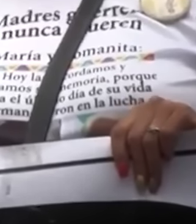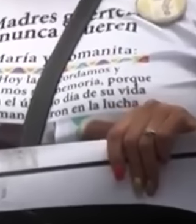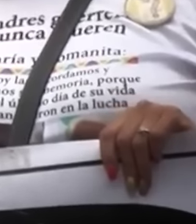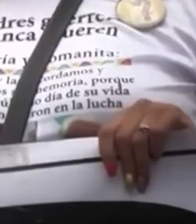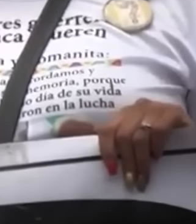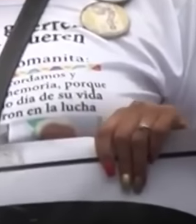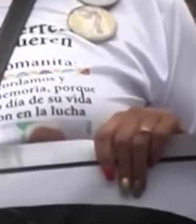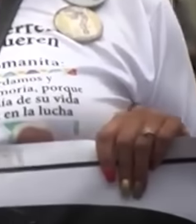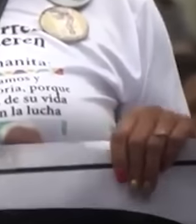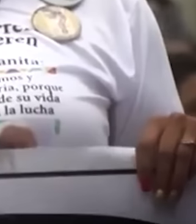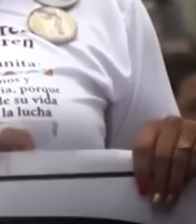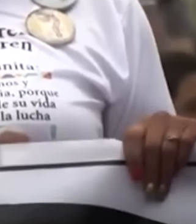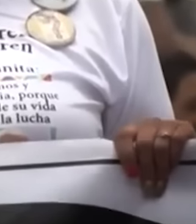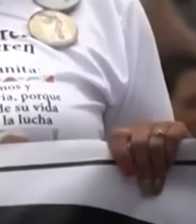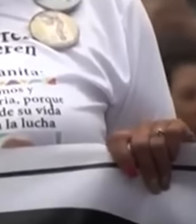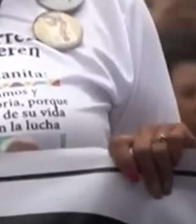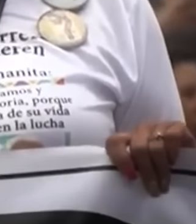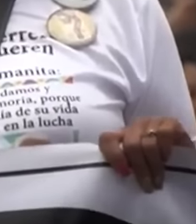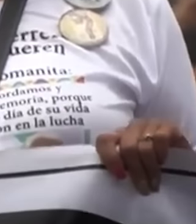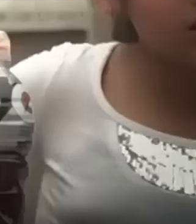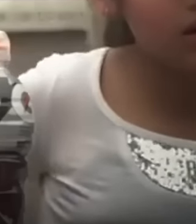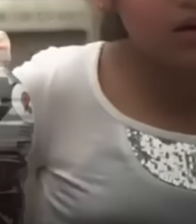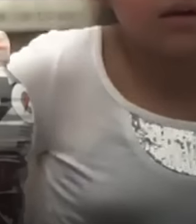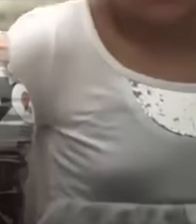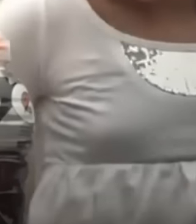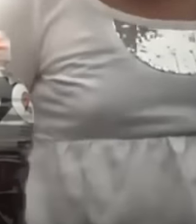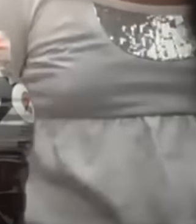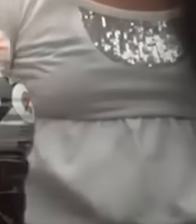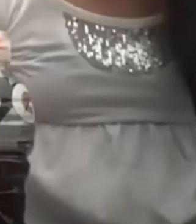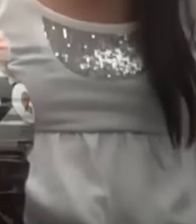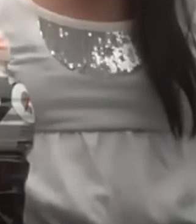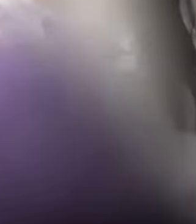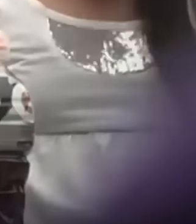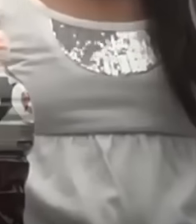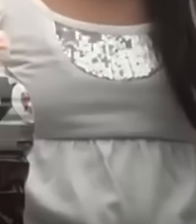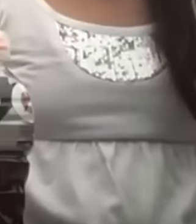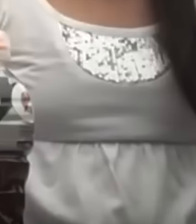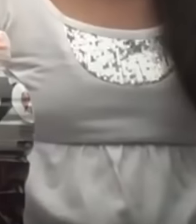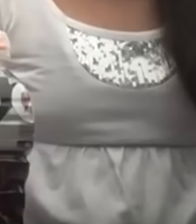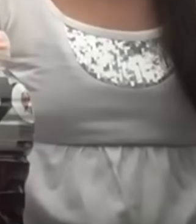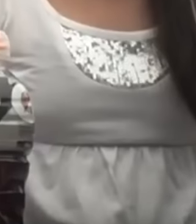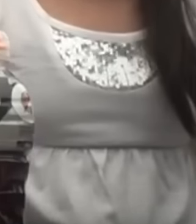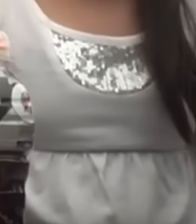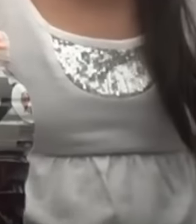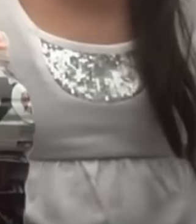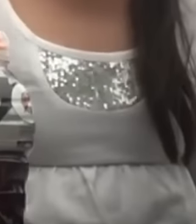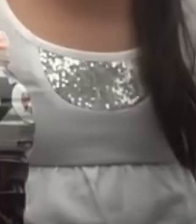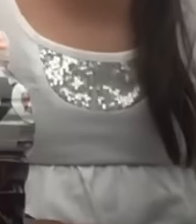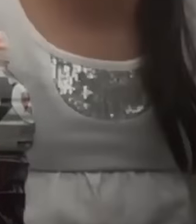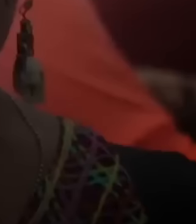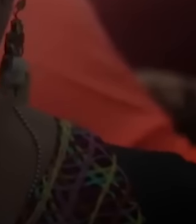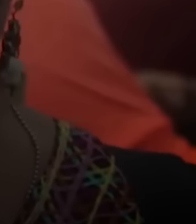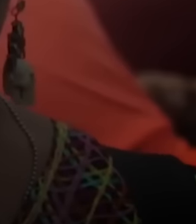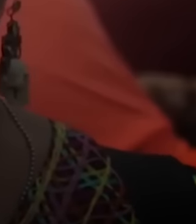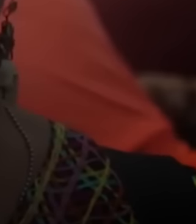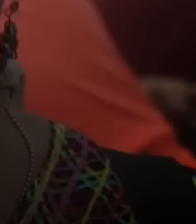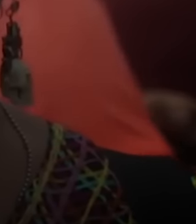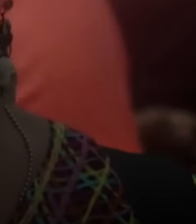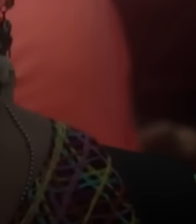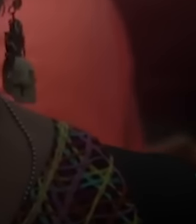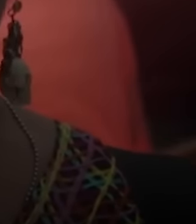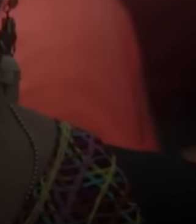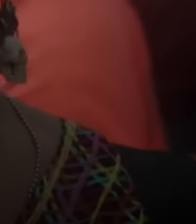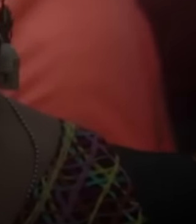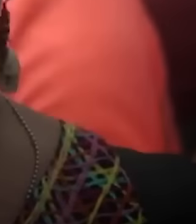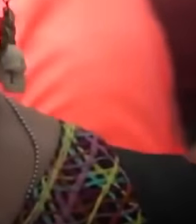nacional de feminicidios y desapariciones de mujeres, además de que modificaron el sistema de contabilidad, pues que el aval de la